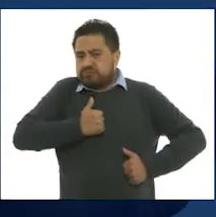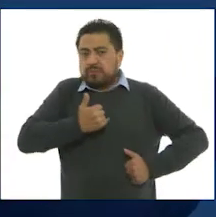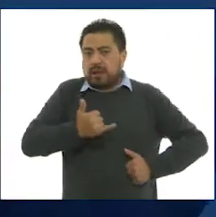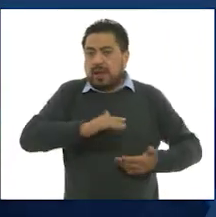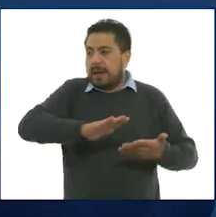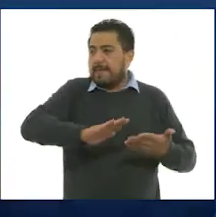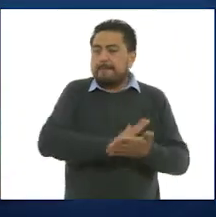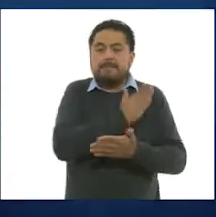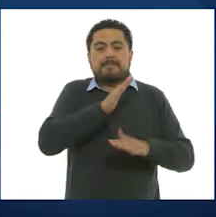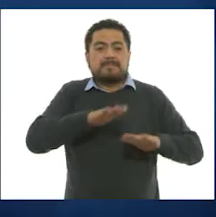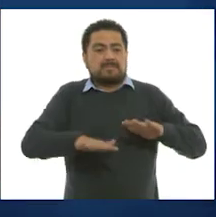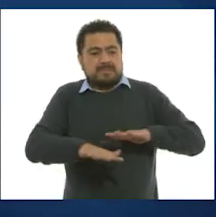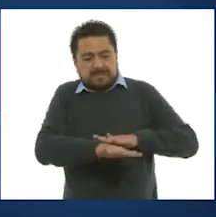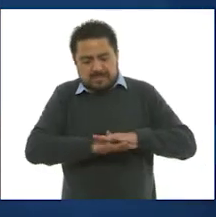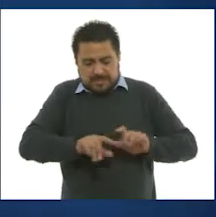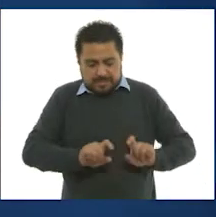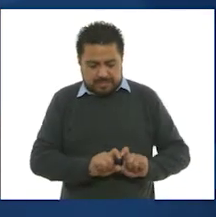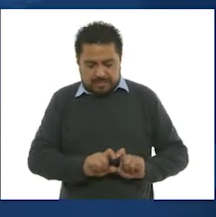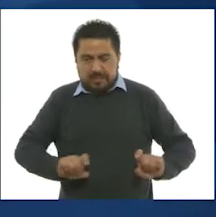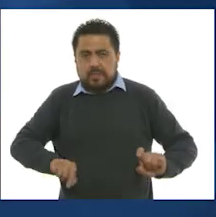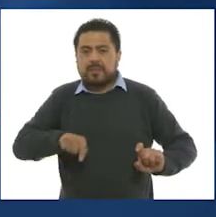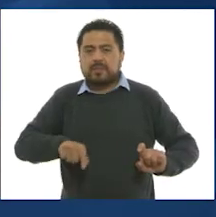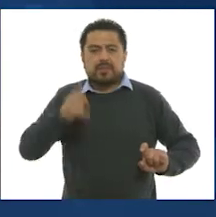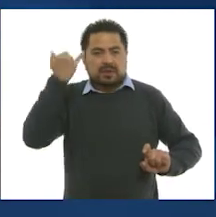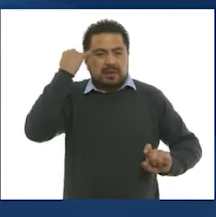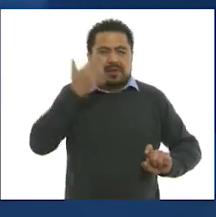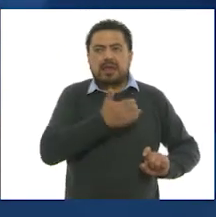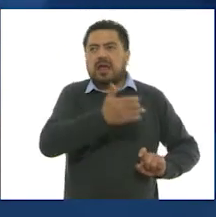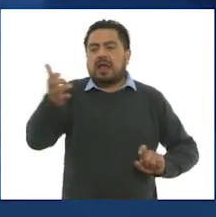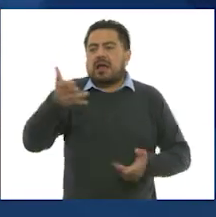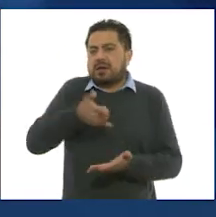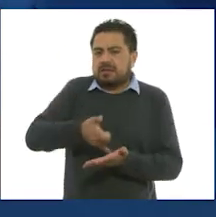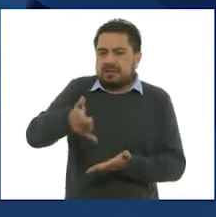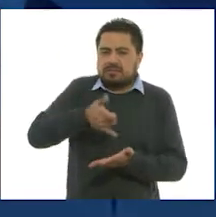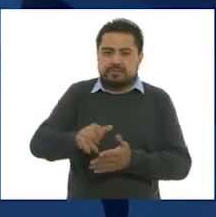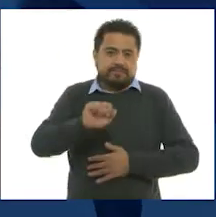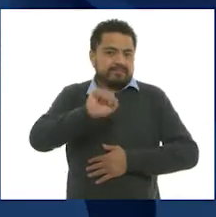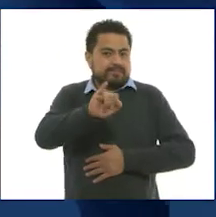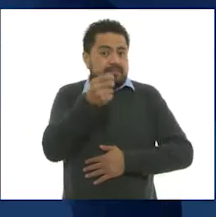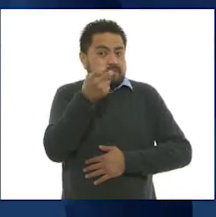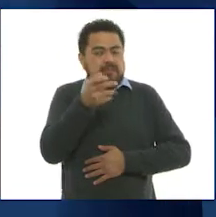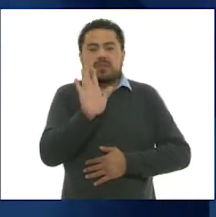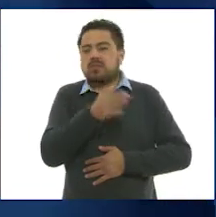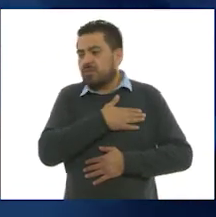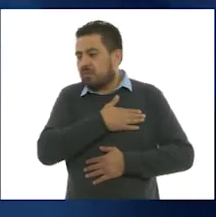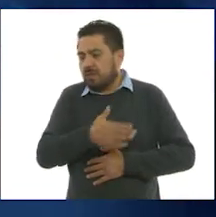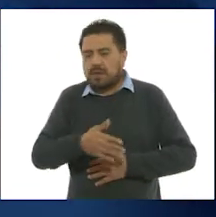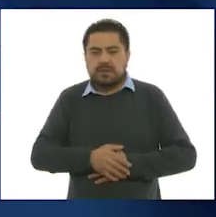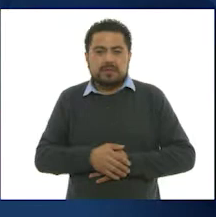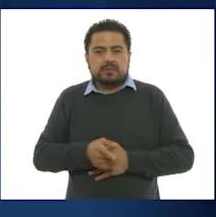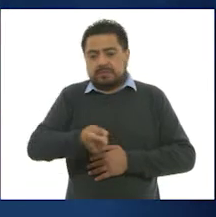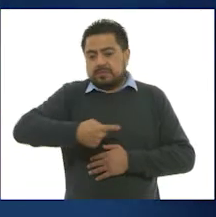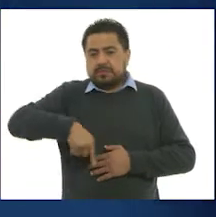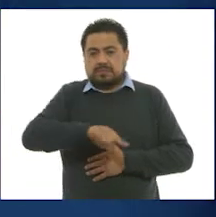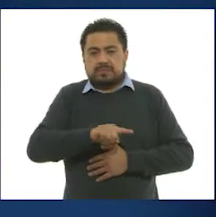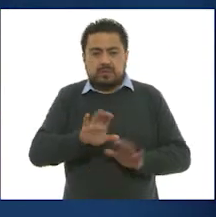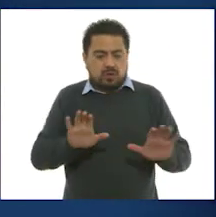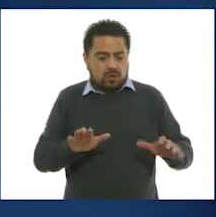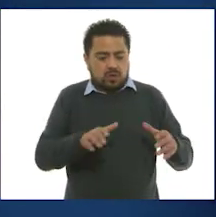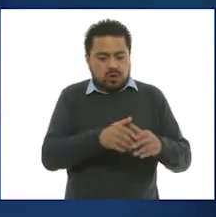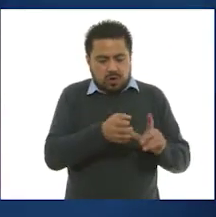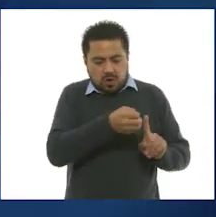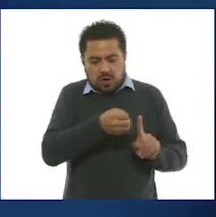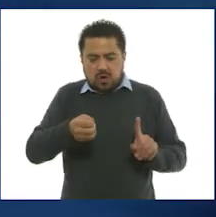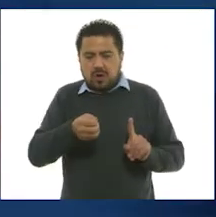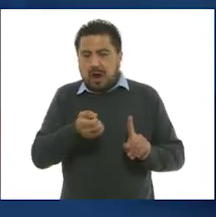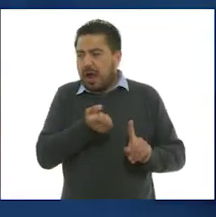en la base de la pirámide estaban los campesinos. Exactamente. Pues bueno, por ser una sociedad organizada de